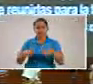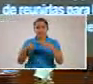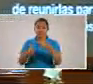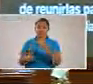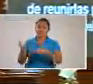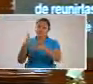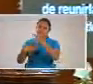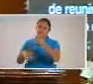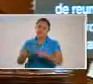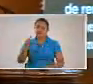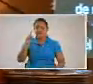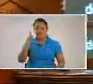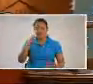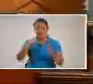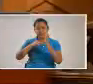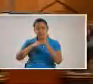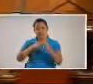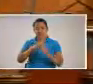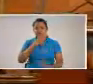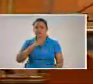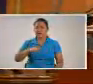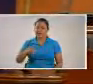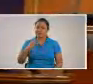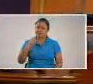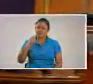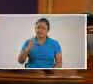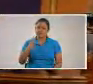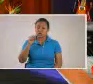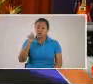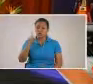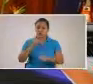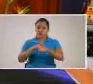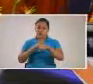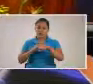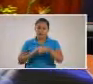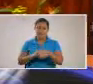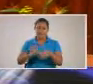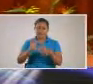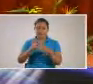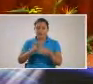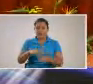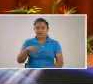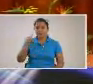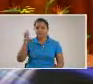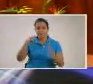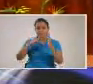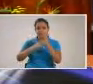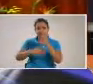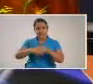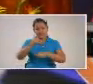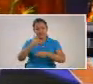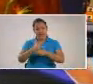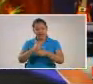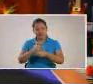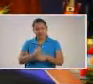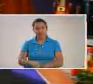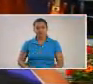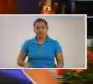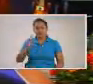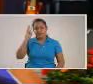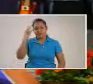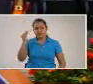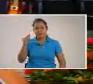milenio. Es decir, un periodo de 1000 años, como su nombre lo indica, en el cual primeramente van